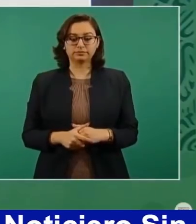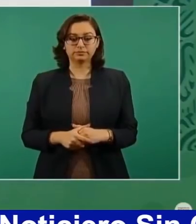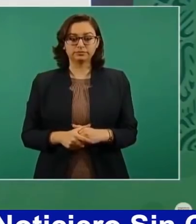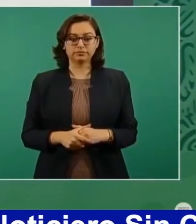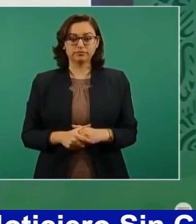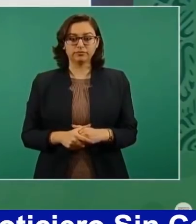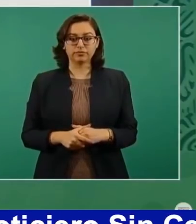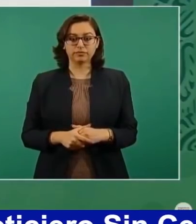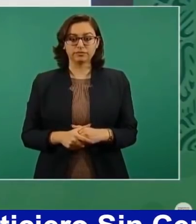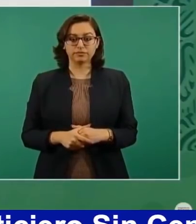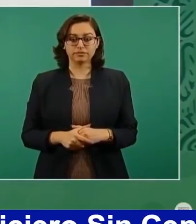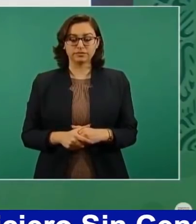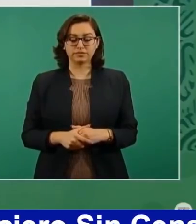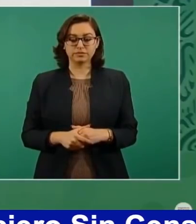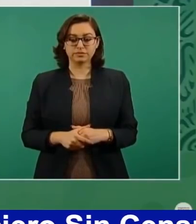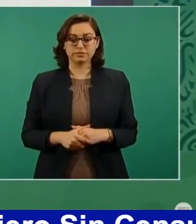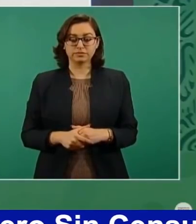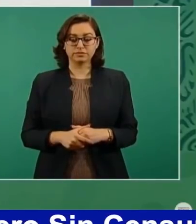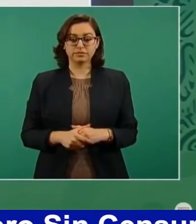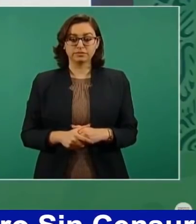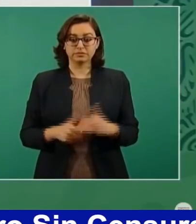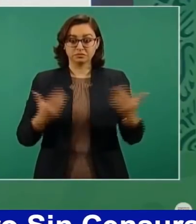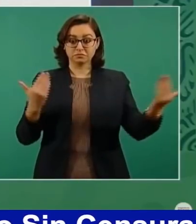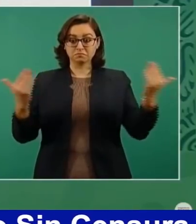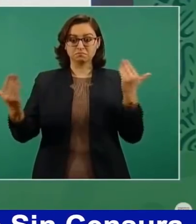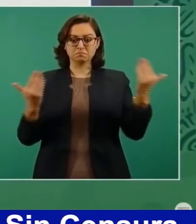¿Por qué tenemos esto?